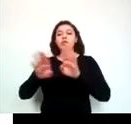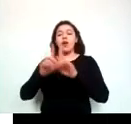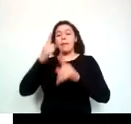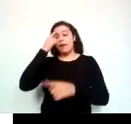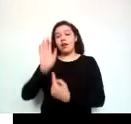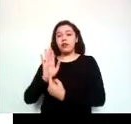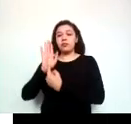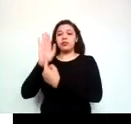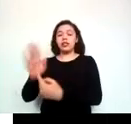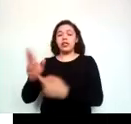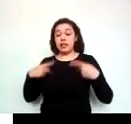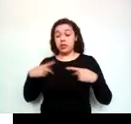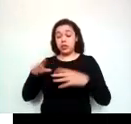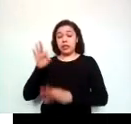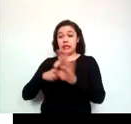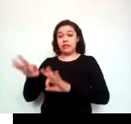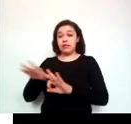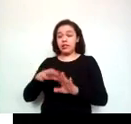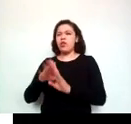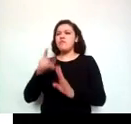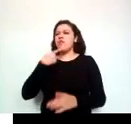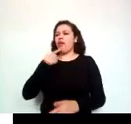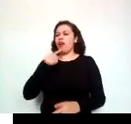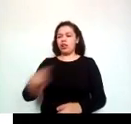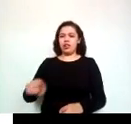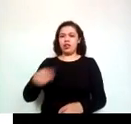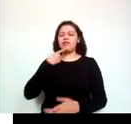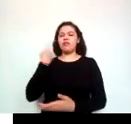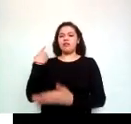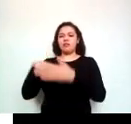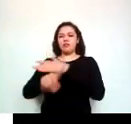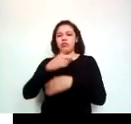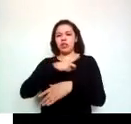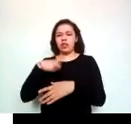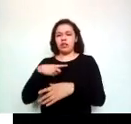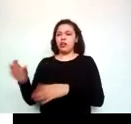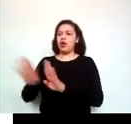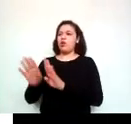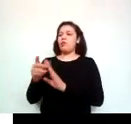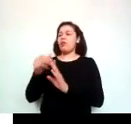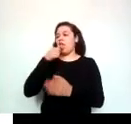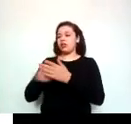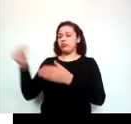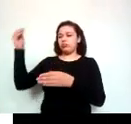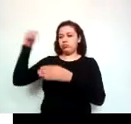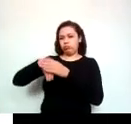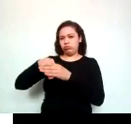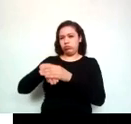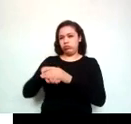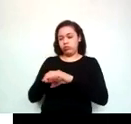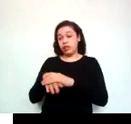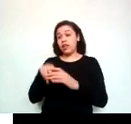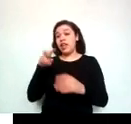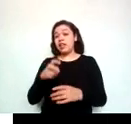los trabajadores un buzón de quejas y denuncias. En este tema, el buzón permite ser un medio